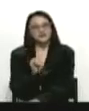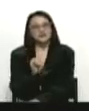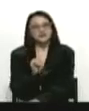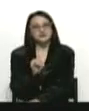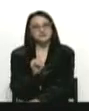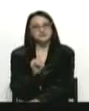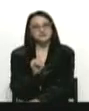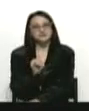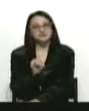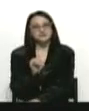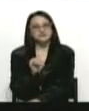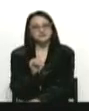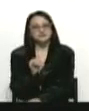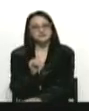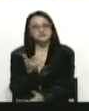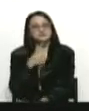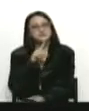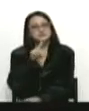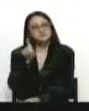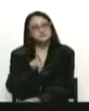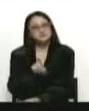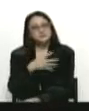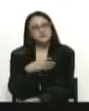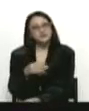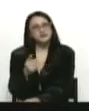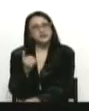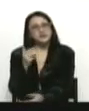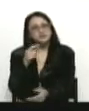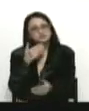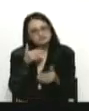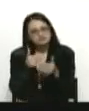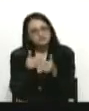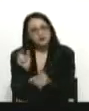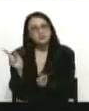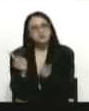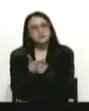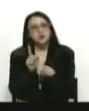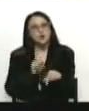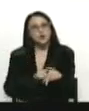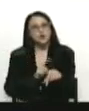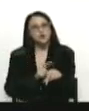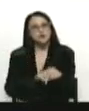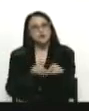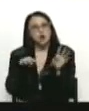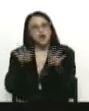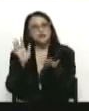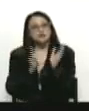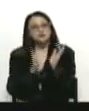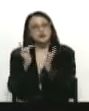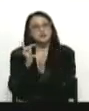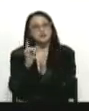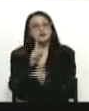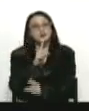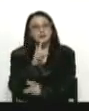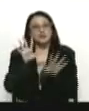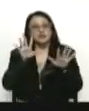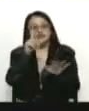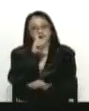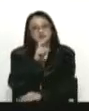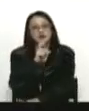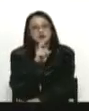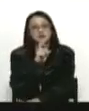estamos hasta en la sopa. Le quería preguntar, presidente, dentro de muy poquito, el 14 de abril, se cumplen 10 años